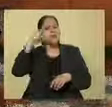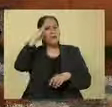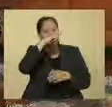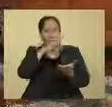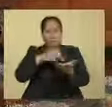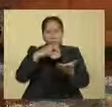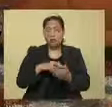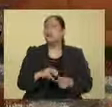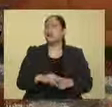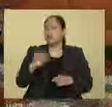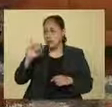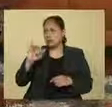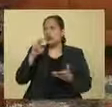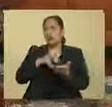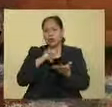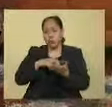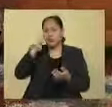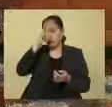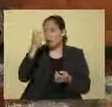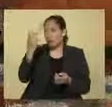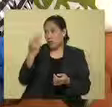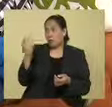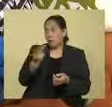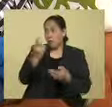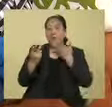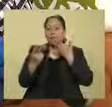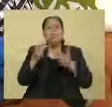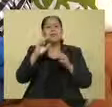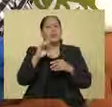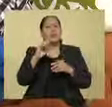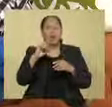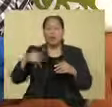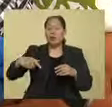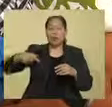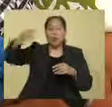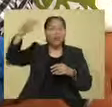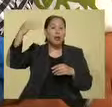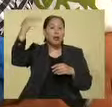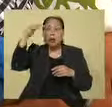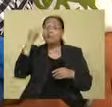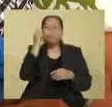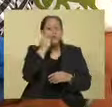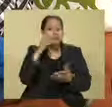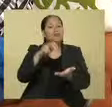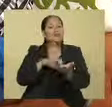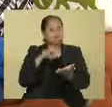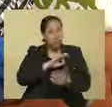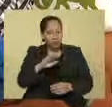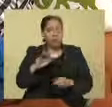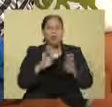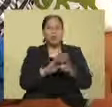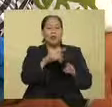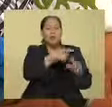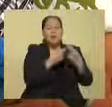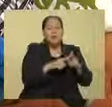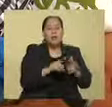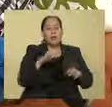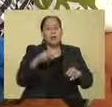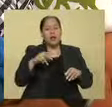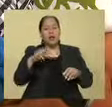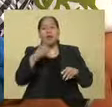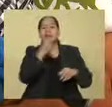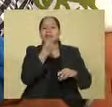sí. ¿No? Corregirlo, sí. Y qué buena pregunta, porque sí se puede corregir. Okay. El patrón de marcha se da desde que empiezas a caminar. Sí. Y está introyectado en